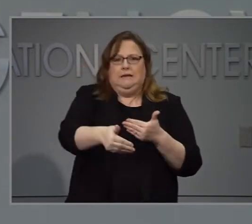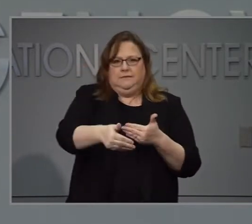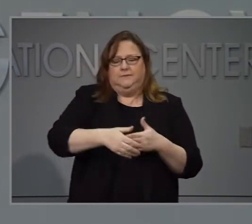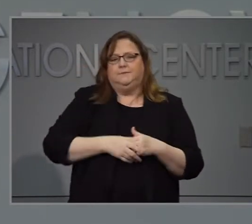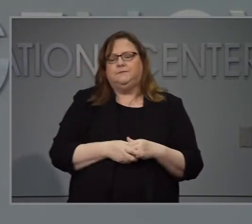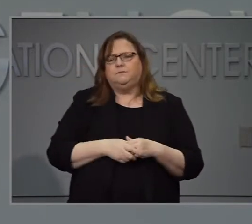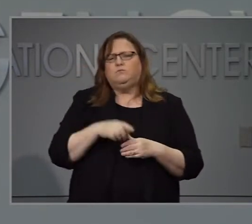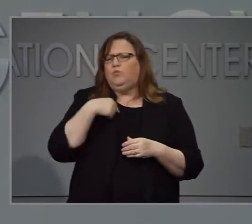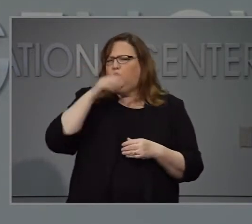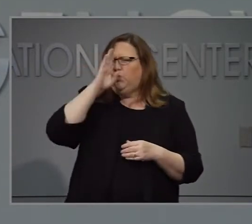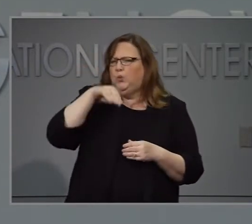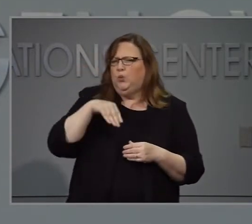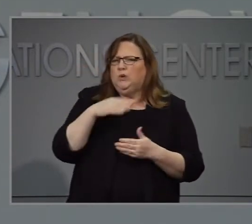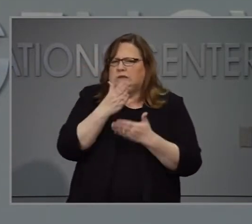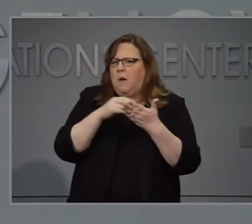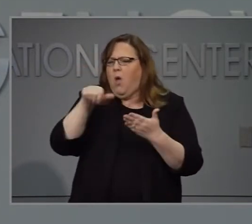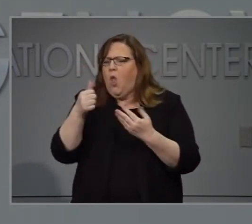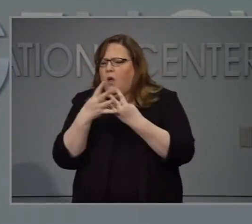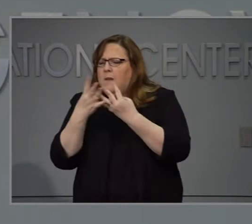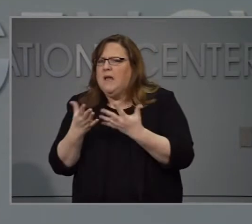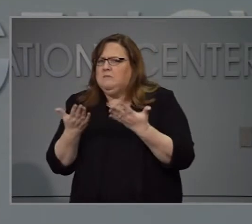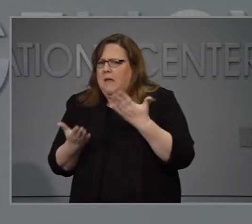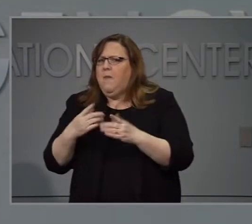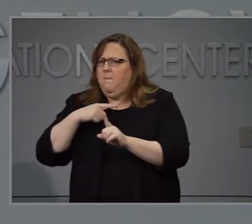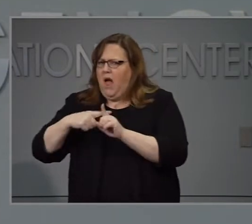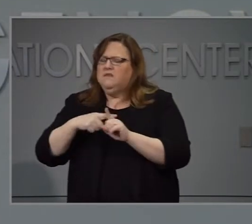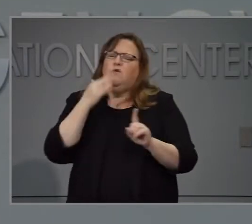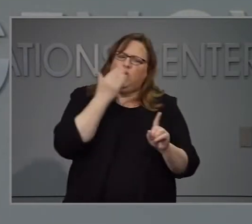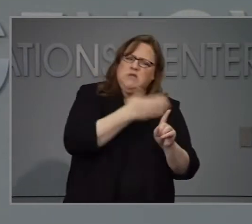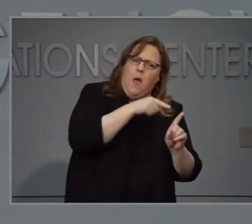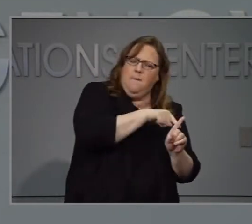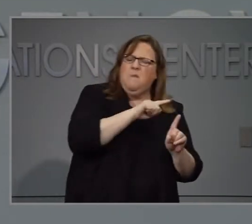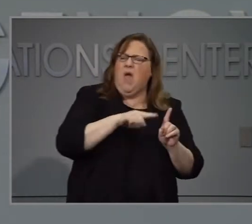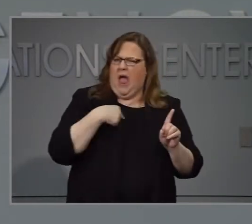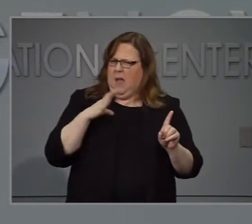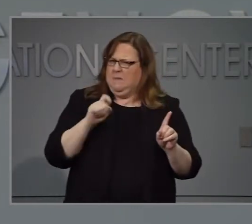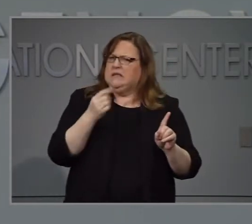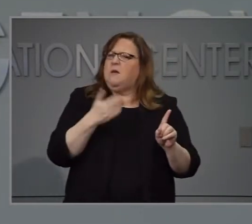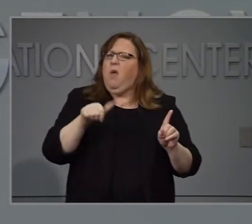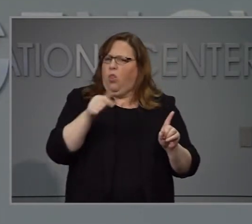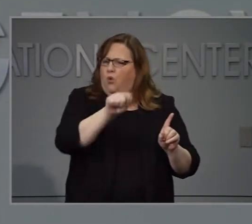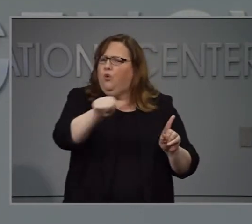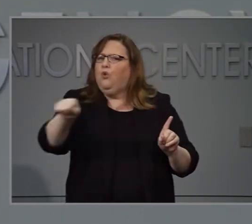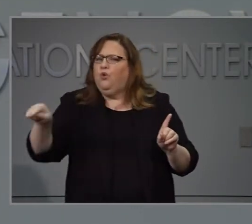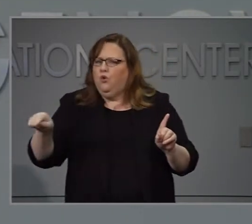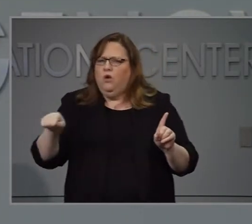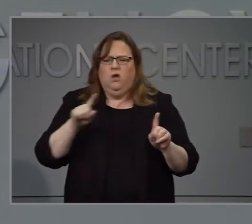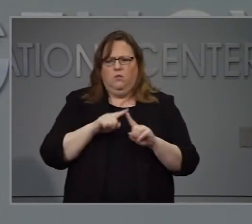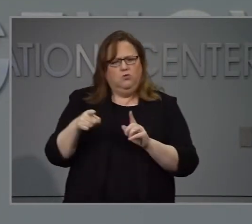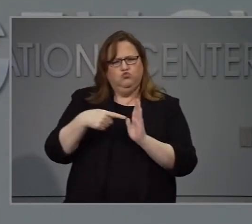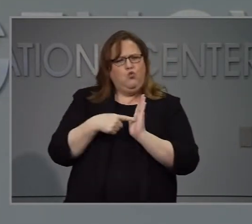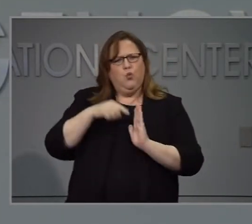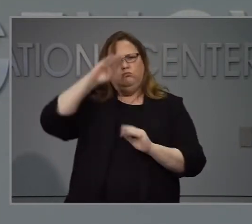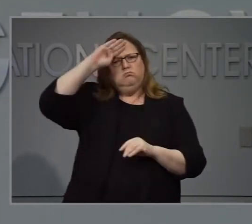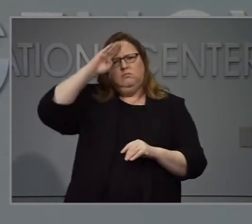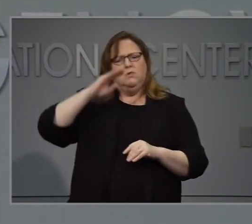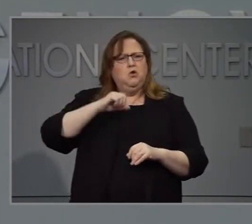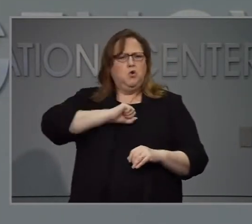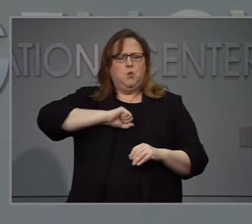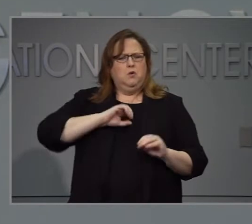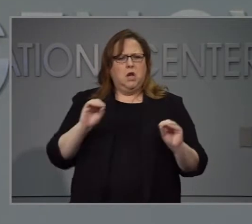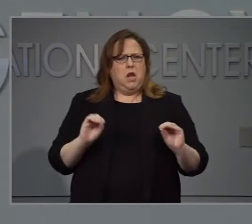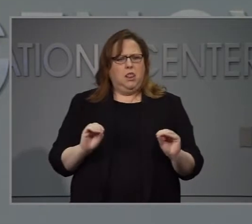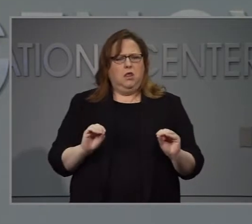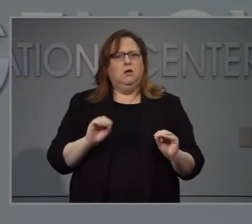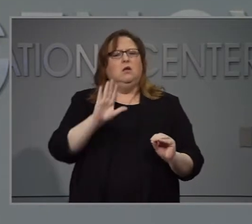que otros tuvieran eran resultados positivos sin mostrar síntomas de kobe y 19 se hicieron pruebas con cotonetes de